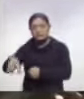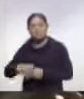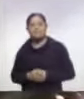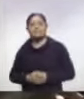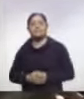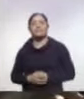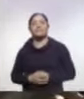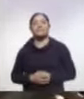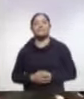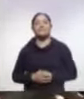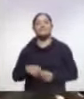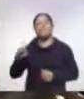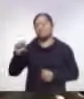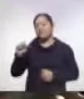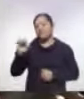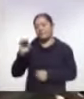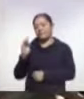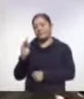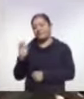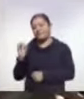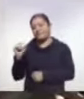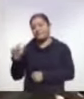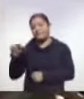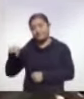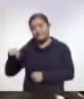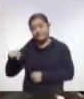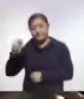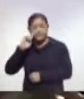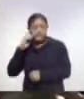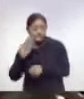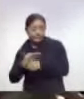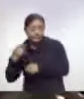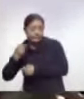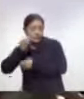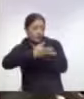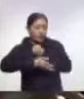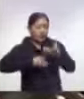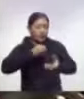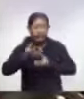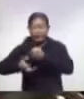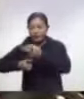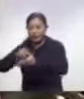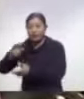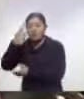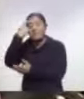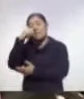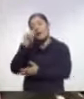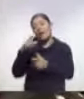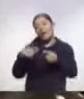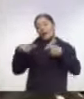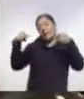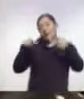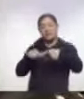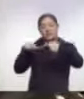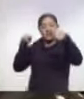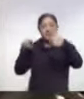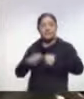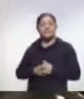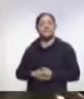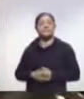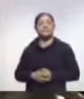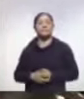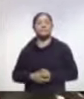órgano, vamos a decir, de distribución para fomentar la reforestación de maguey en el estado, pues ha tomado,